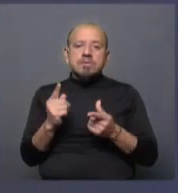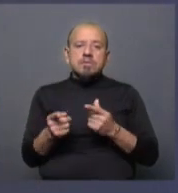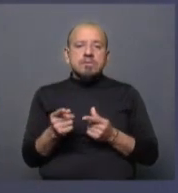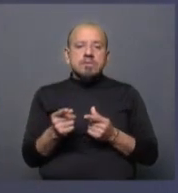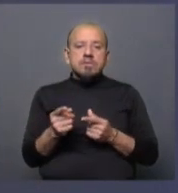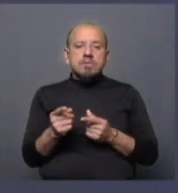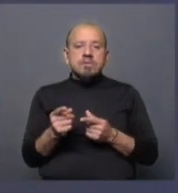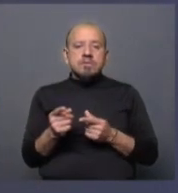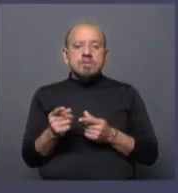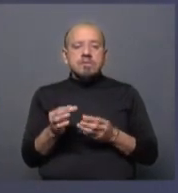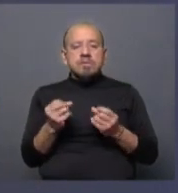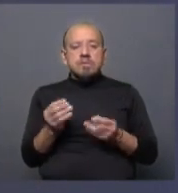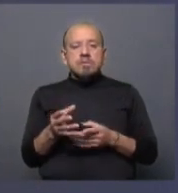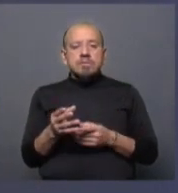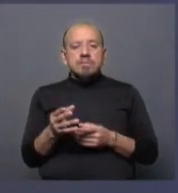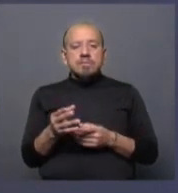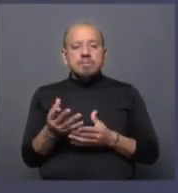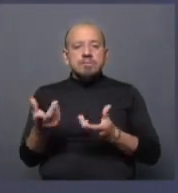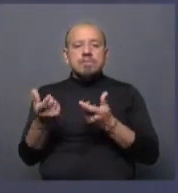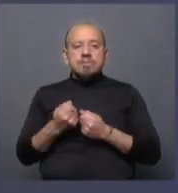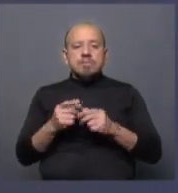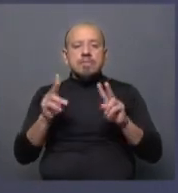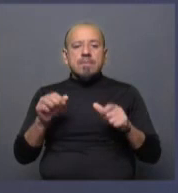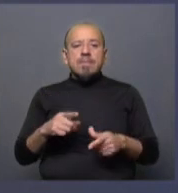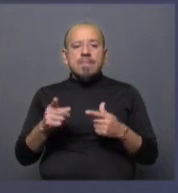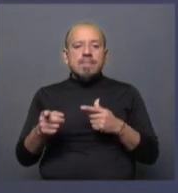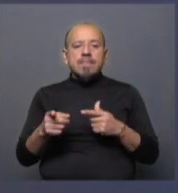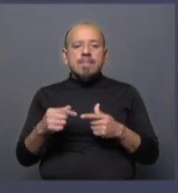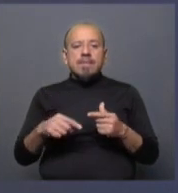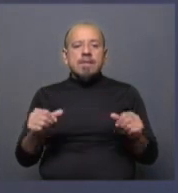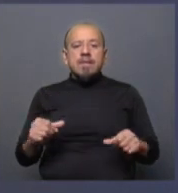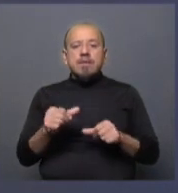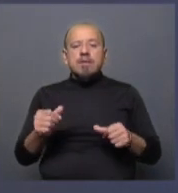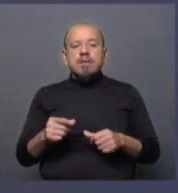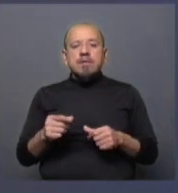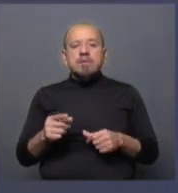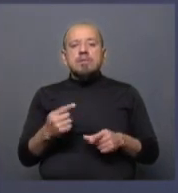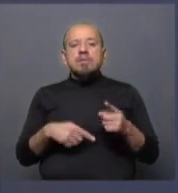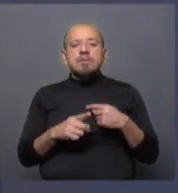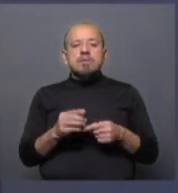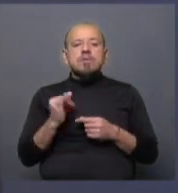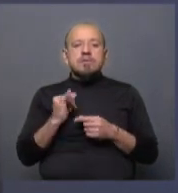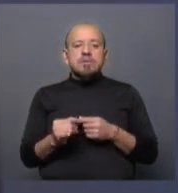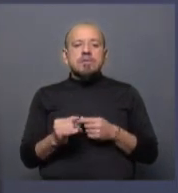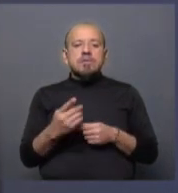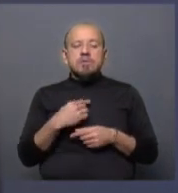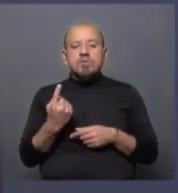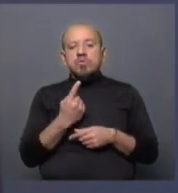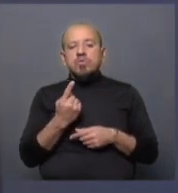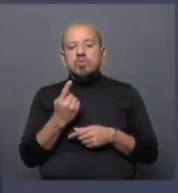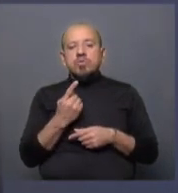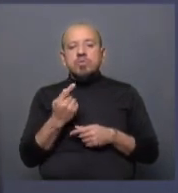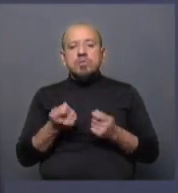públicamente porque me ha ayudado en tema de los guiones el que me hace las correcciones pero sí estoy estoy solo me me prestó una